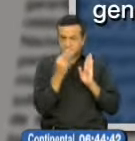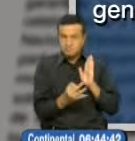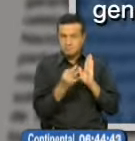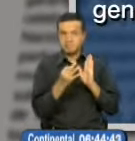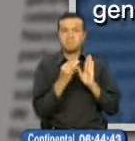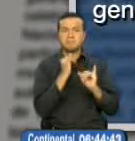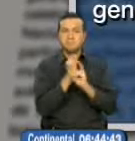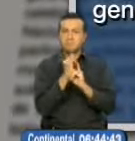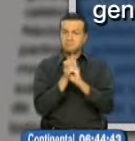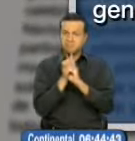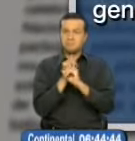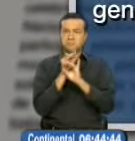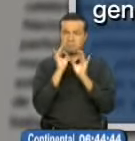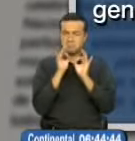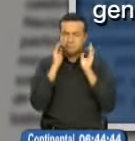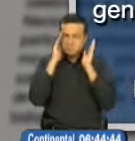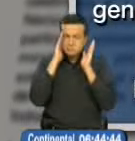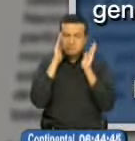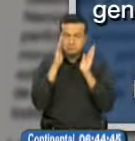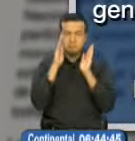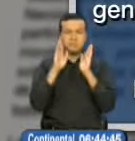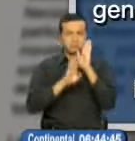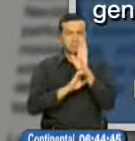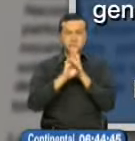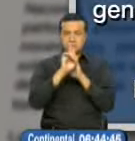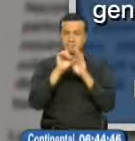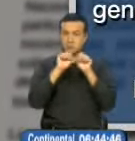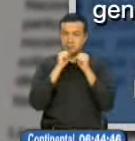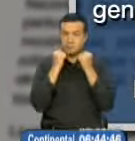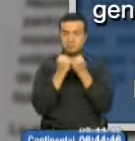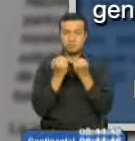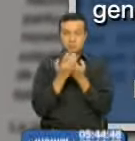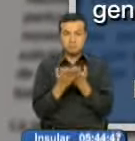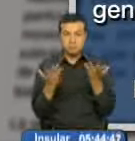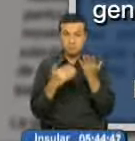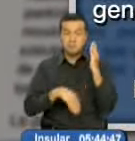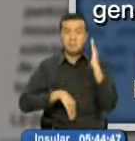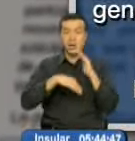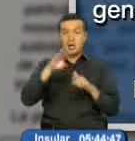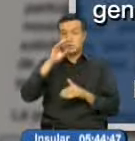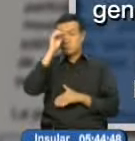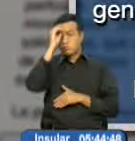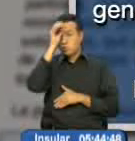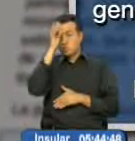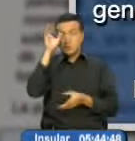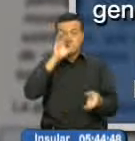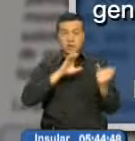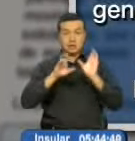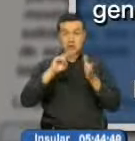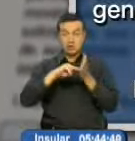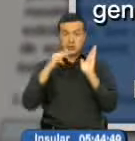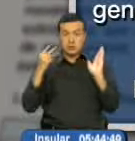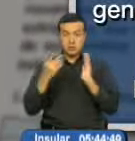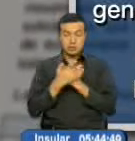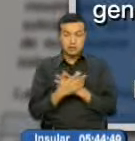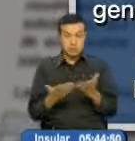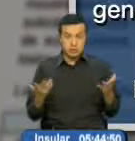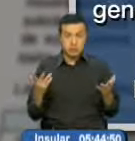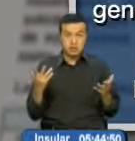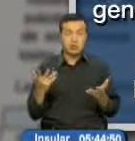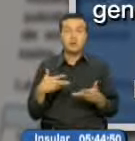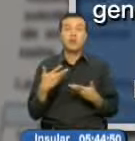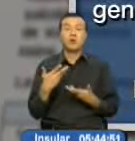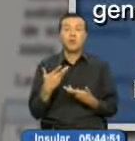activos comprometidos con el progreso de nuestras sociedades, al ser generadores de conocimiento, ciencia y tecnología, no podemos